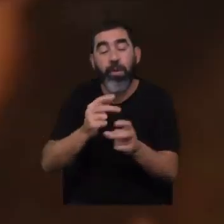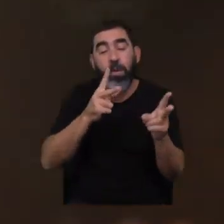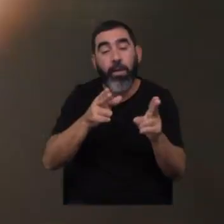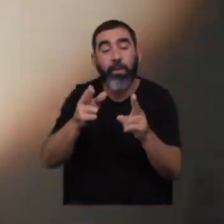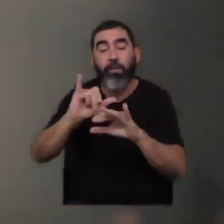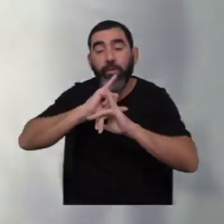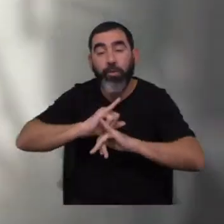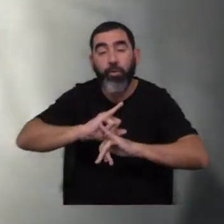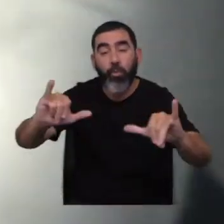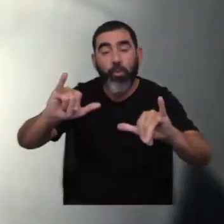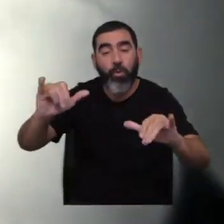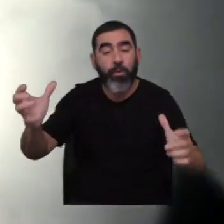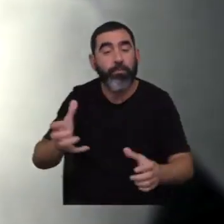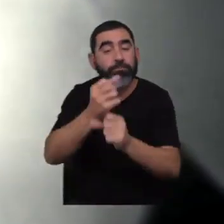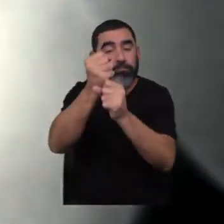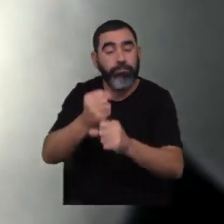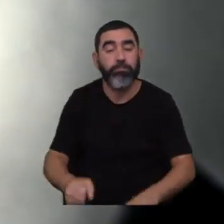una edición conmemorativa.